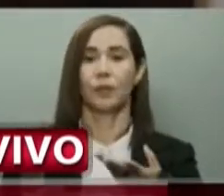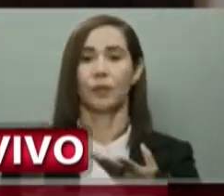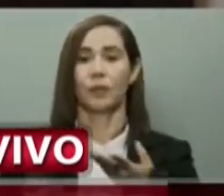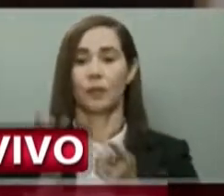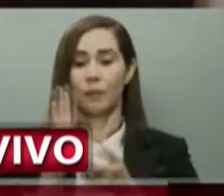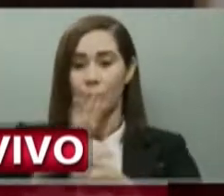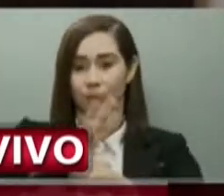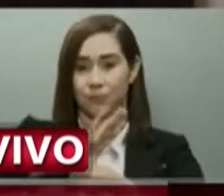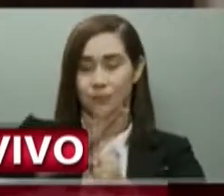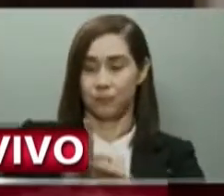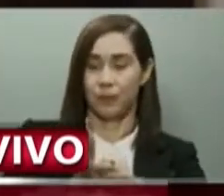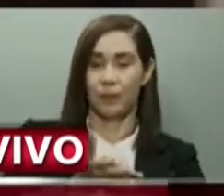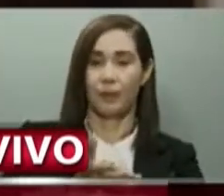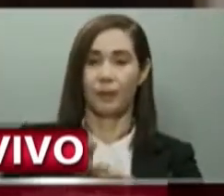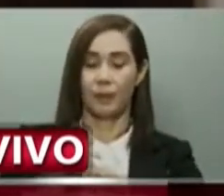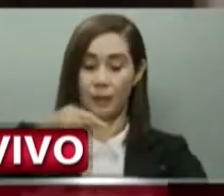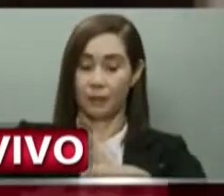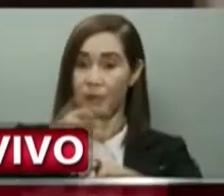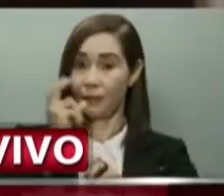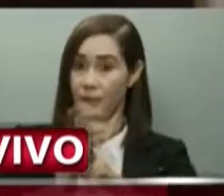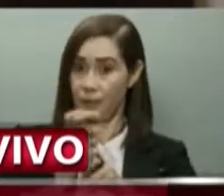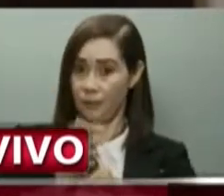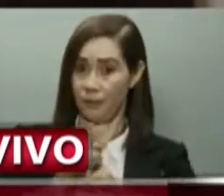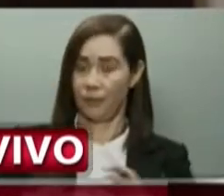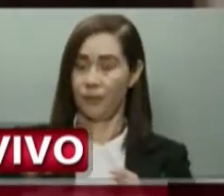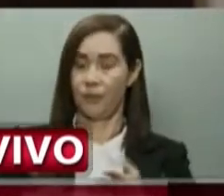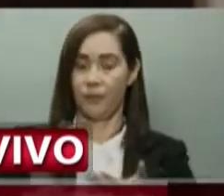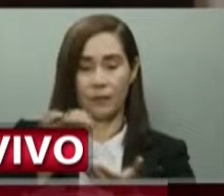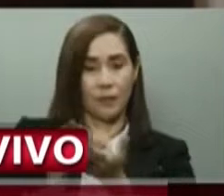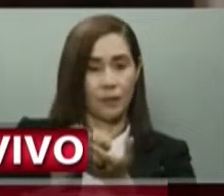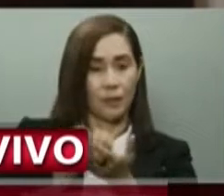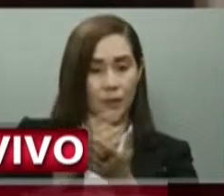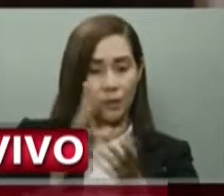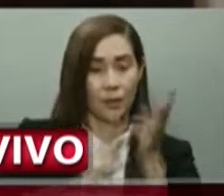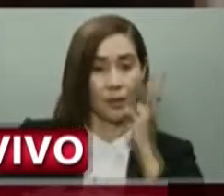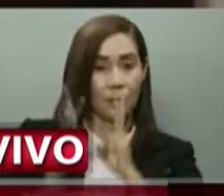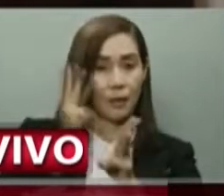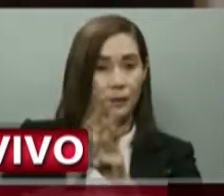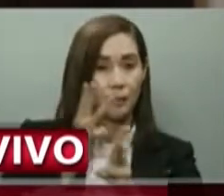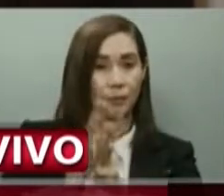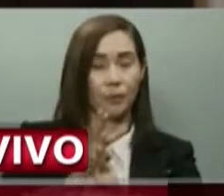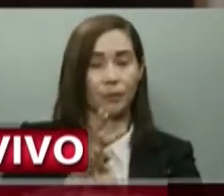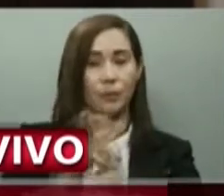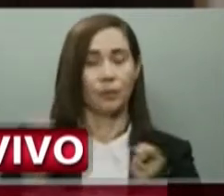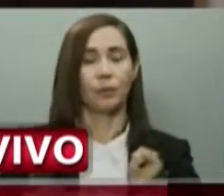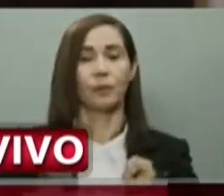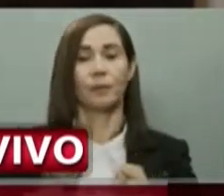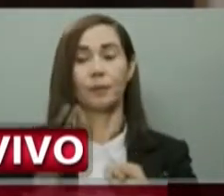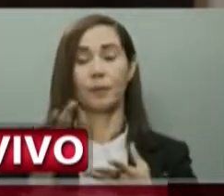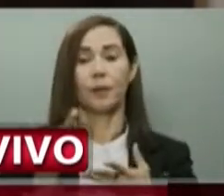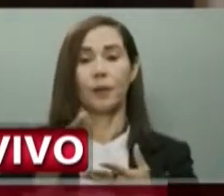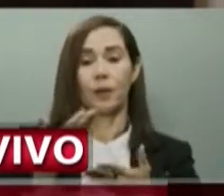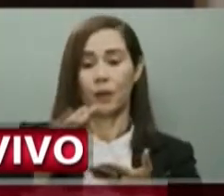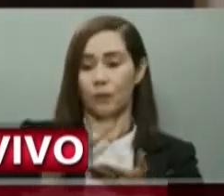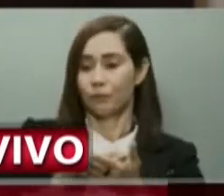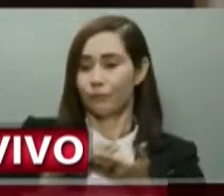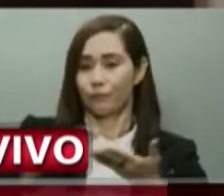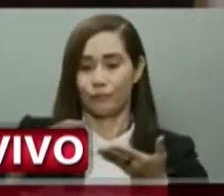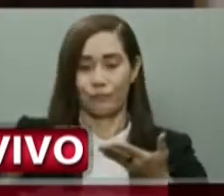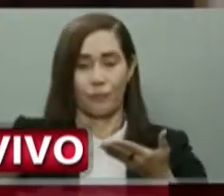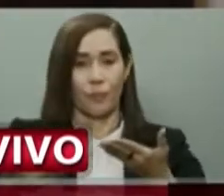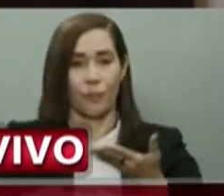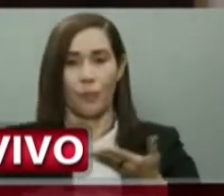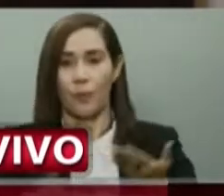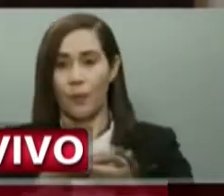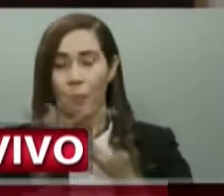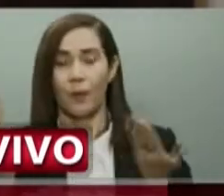que están afectando a numerosos aspectos de la actividad económica global. Entre estos, escasez de materias primas, problemas